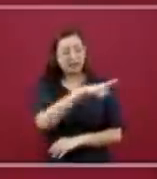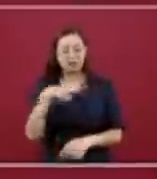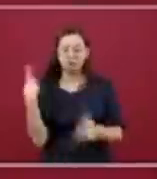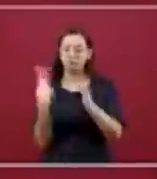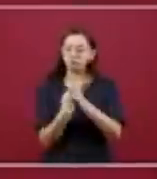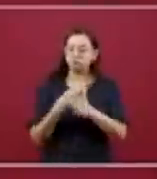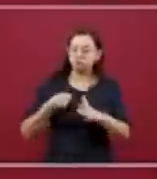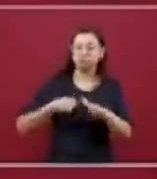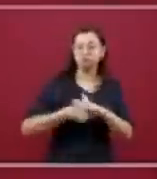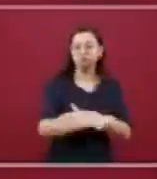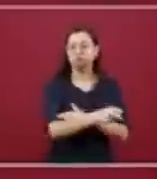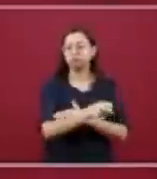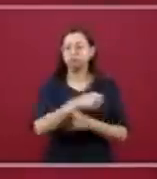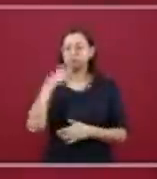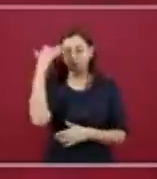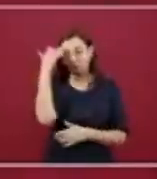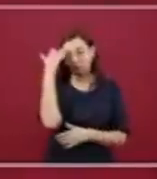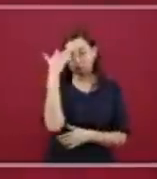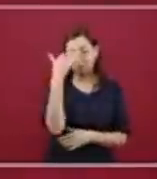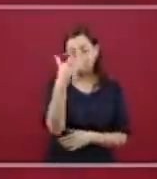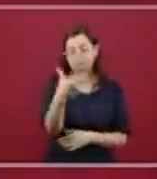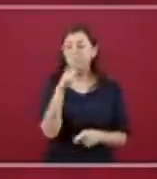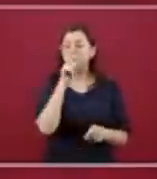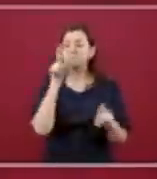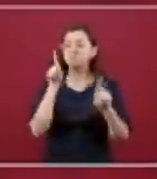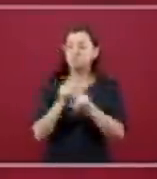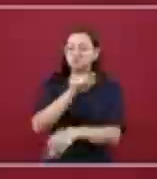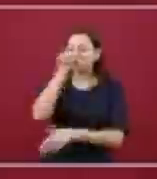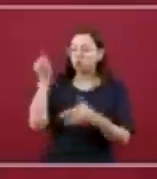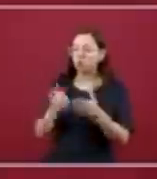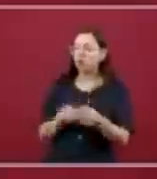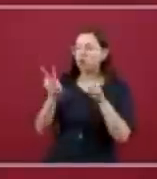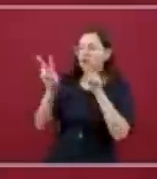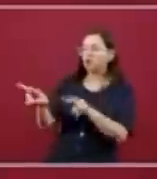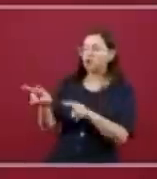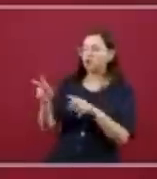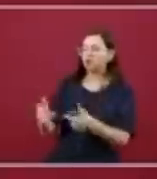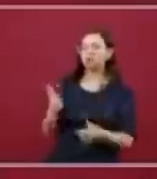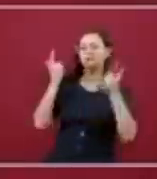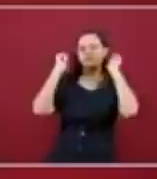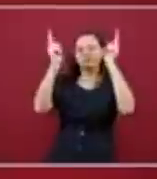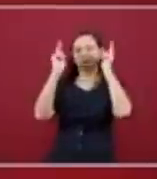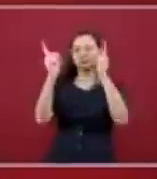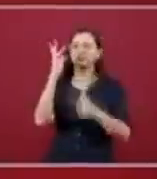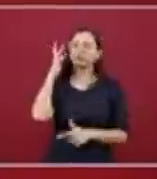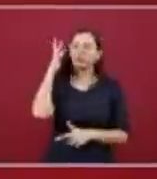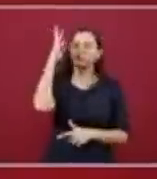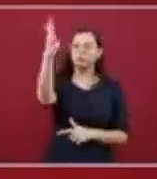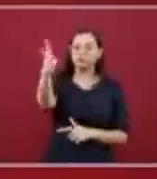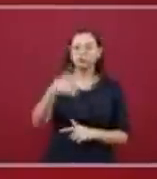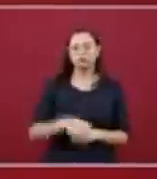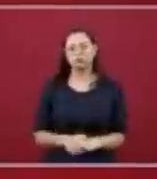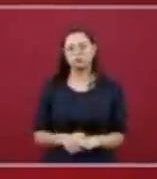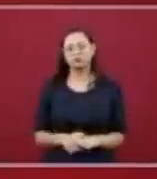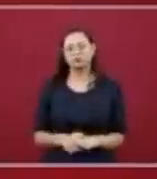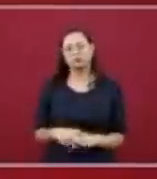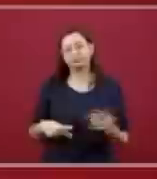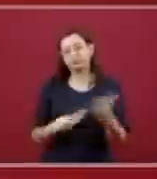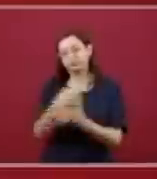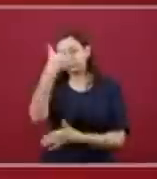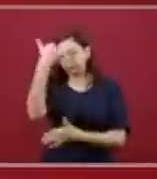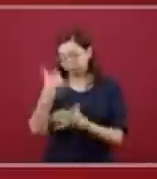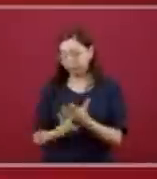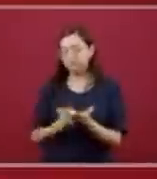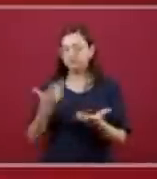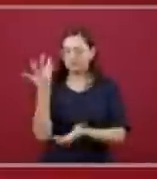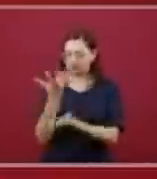la han habitado y un sitio de esperanza para las generaciones por venir. Este proyecto lo estamos materializando y será